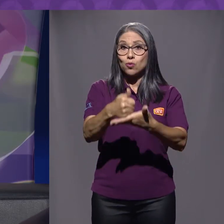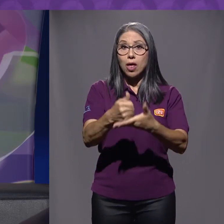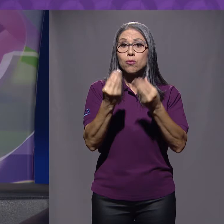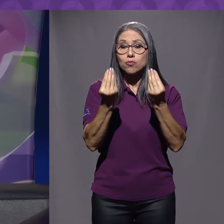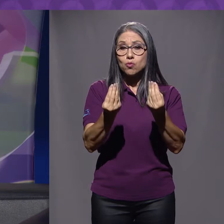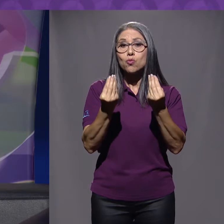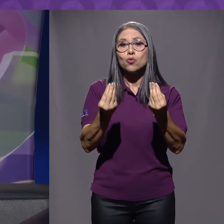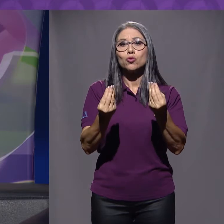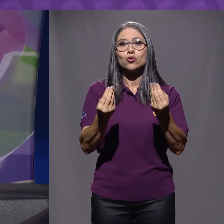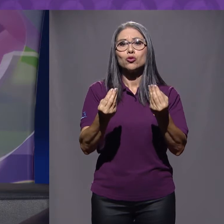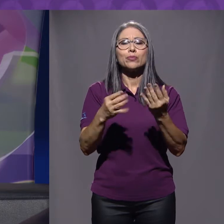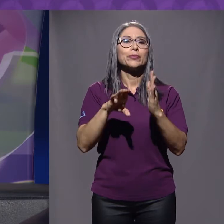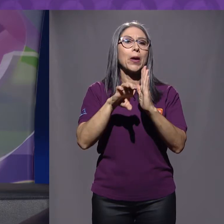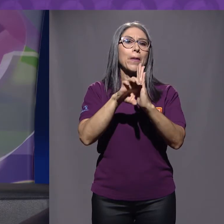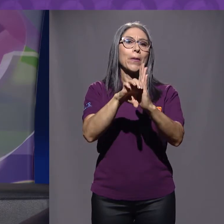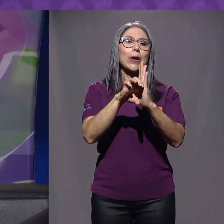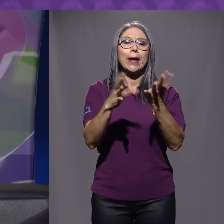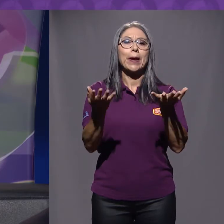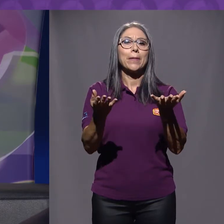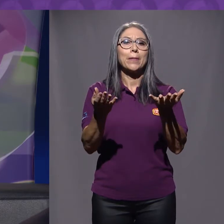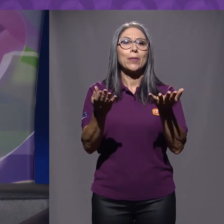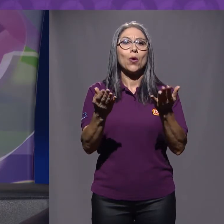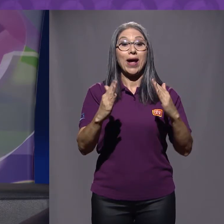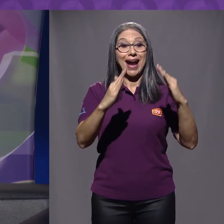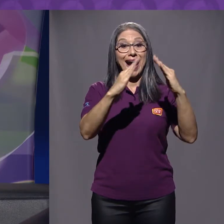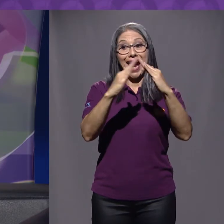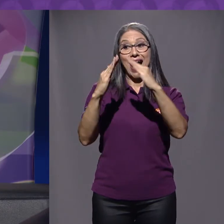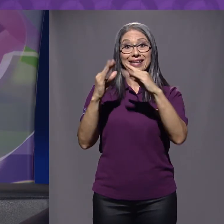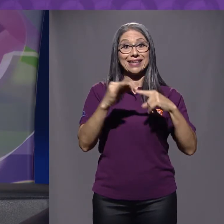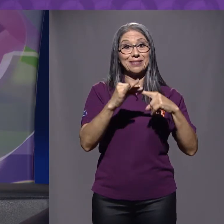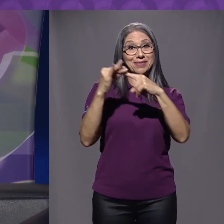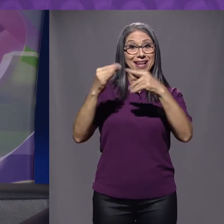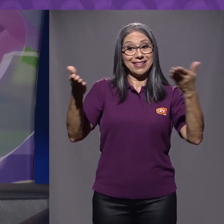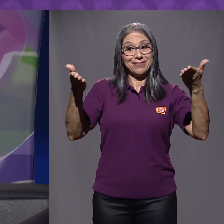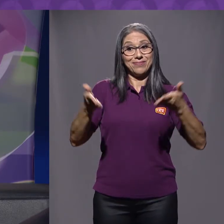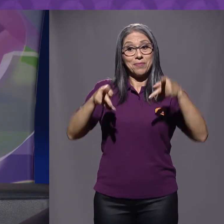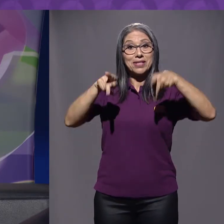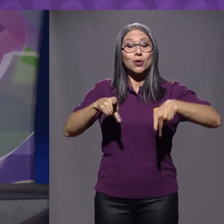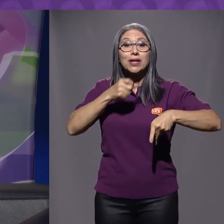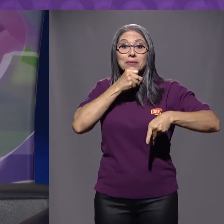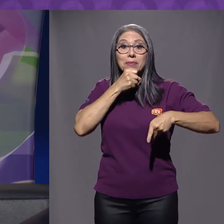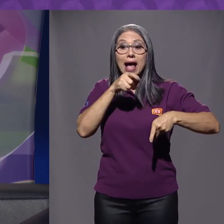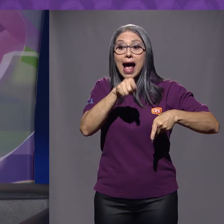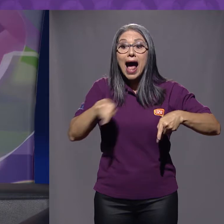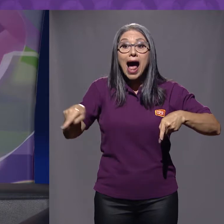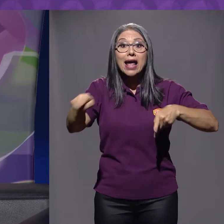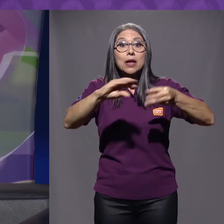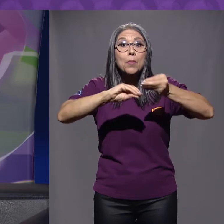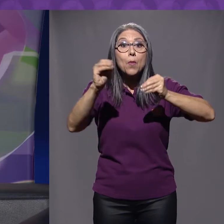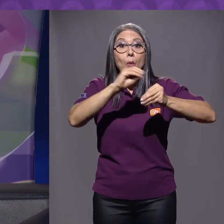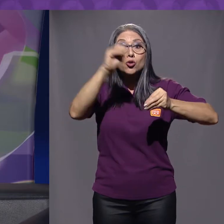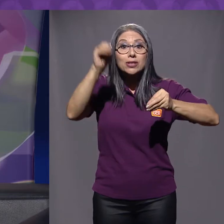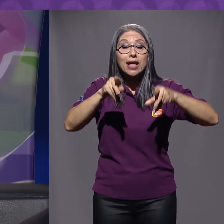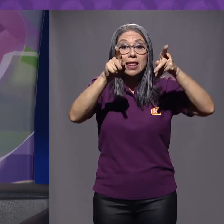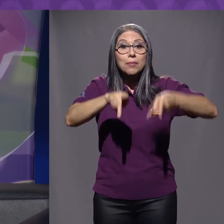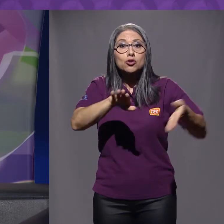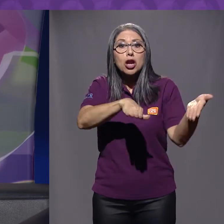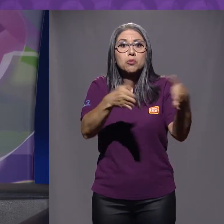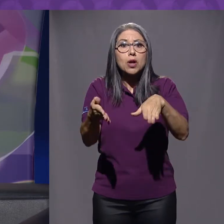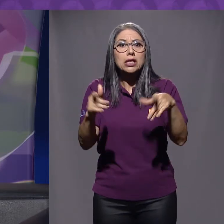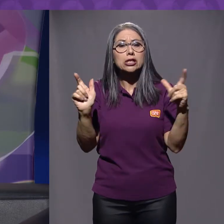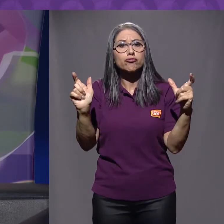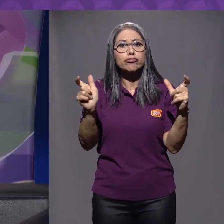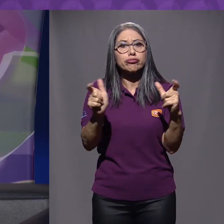tasa, digamos, por ejemplo, en los hogares de larga estancia, haya sido baja la tasa de mortalidad, que es el grupo que más está siendo